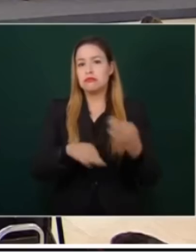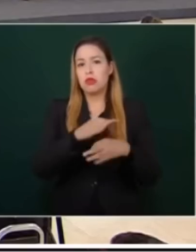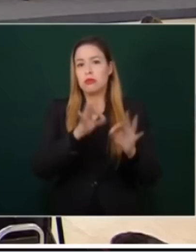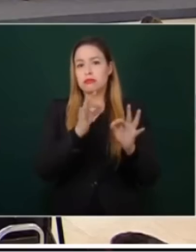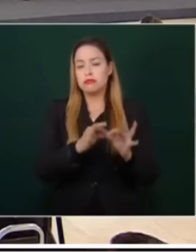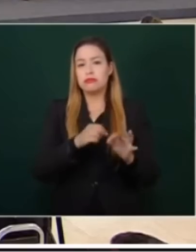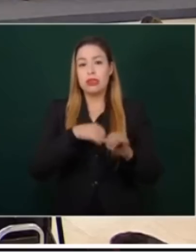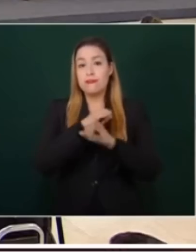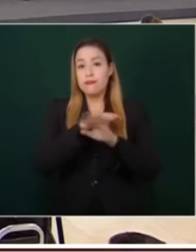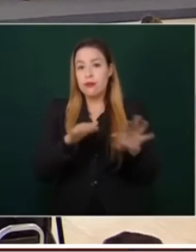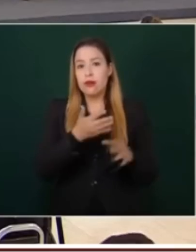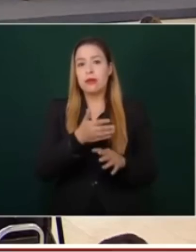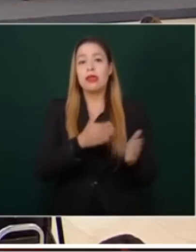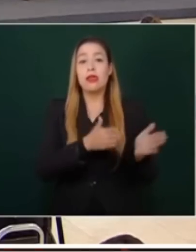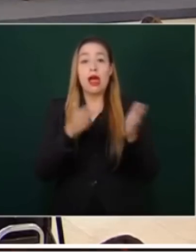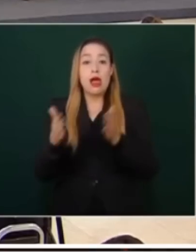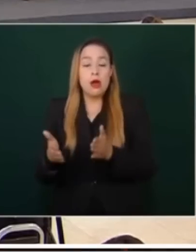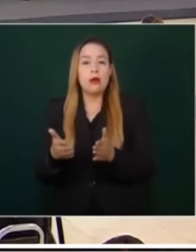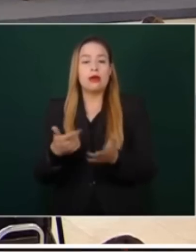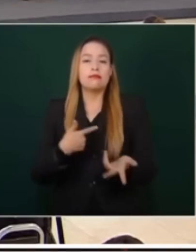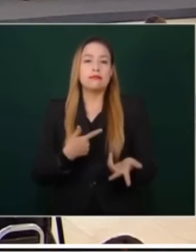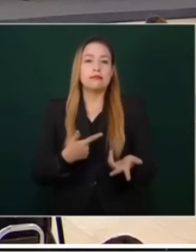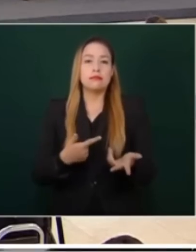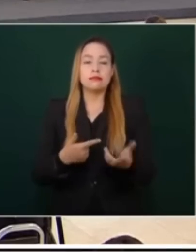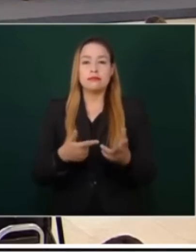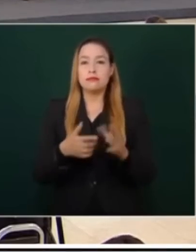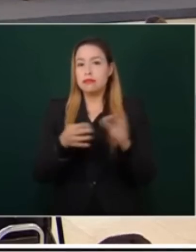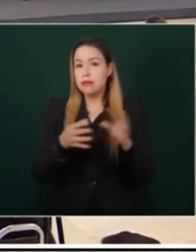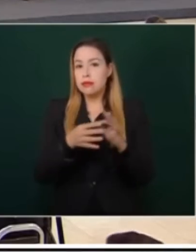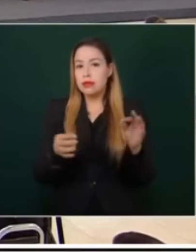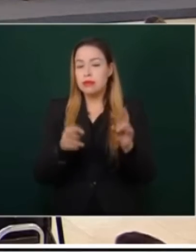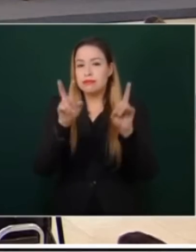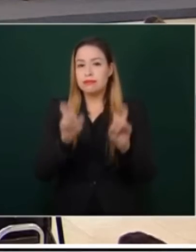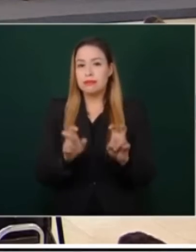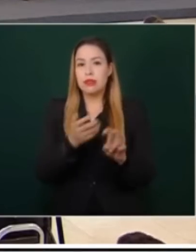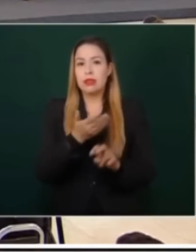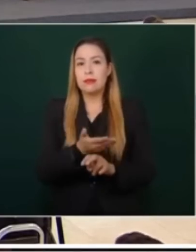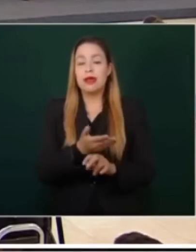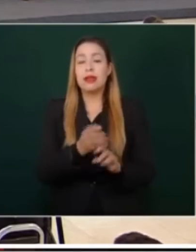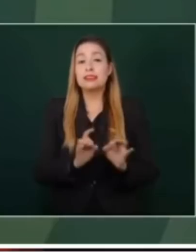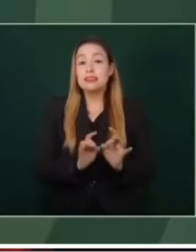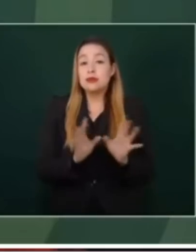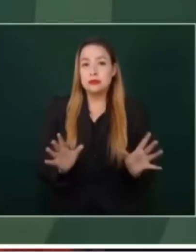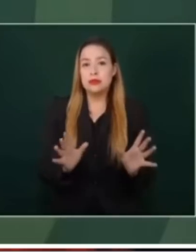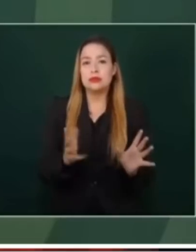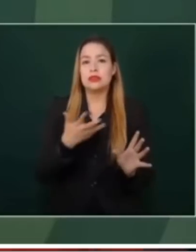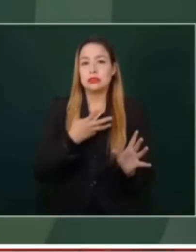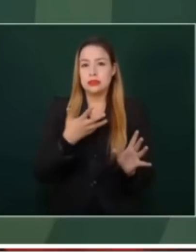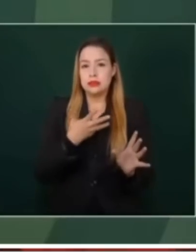Y pasaría a continuación a informar sobre la situación que se